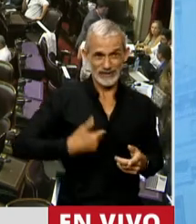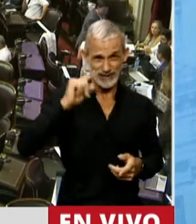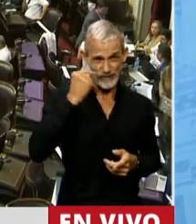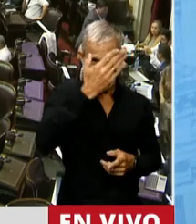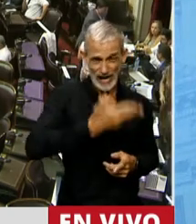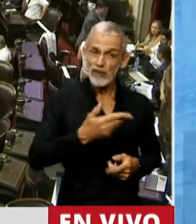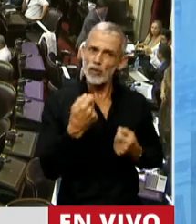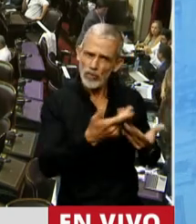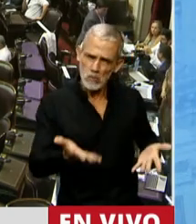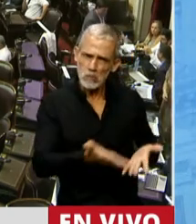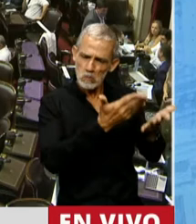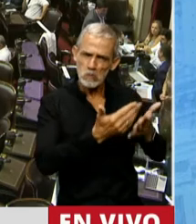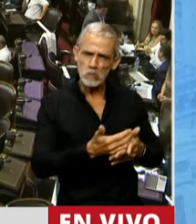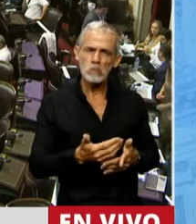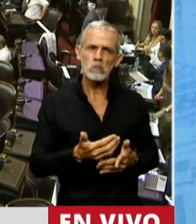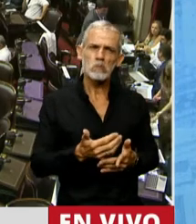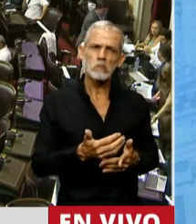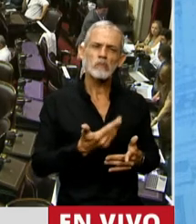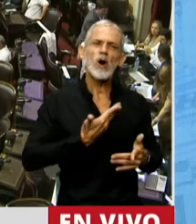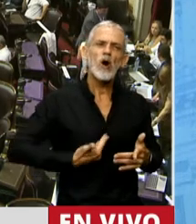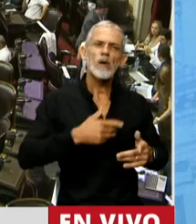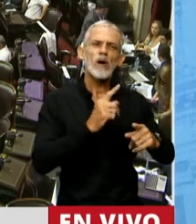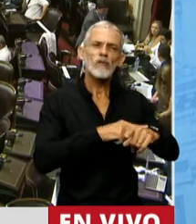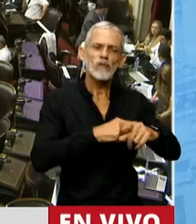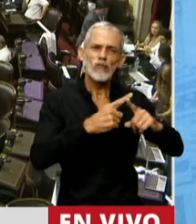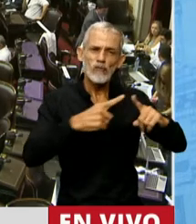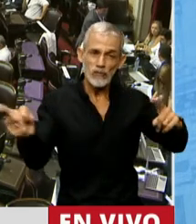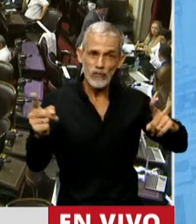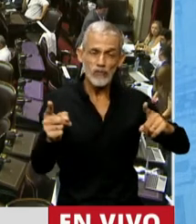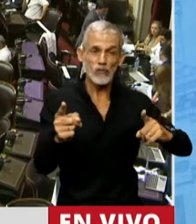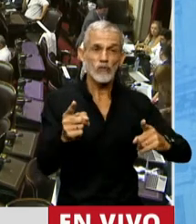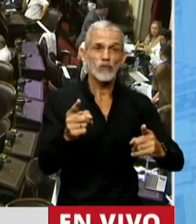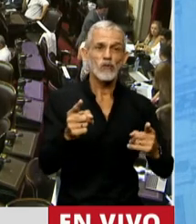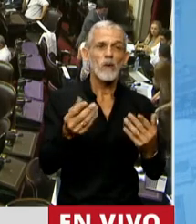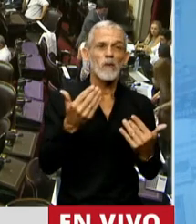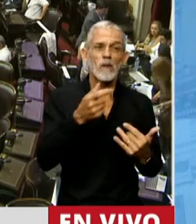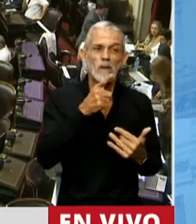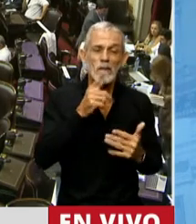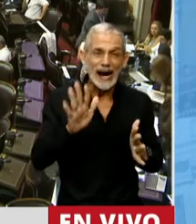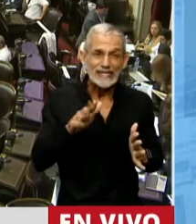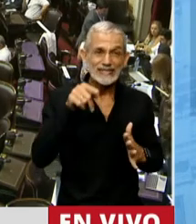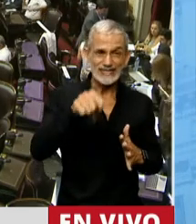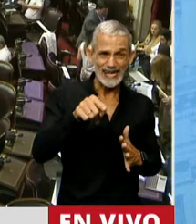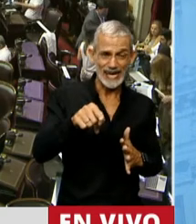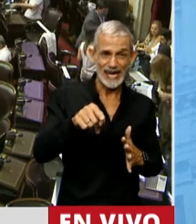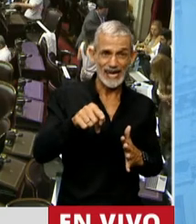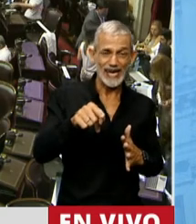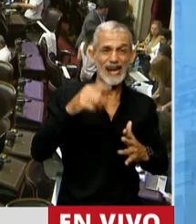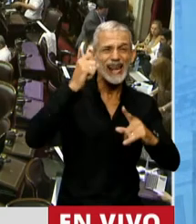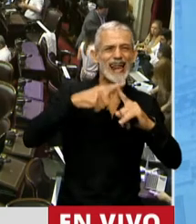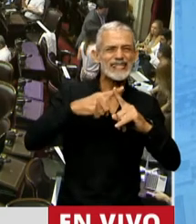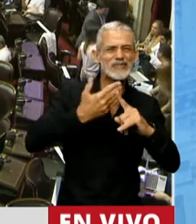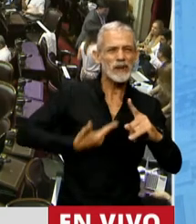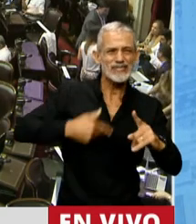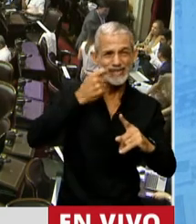Fernández, carece de la legitimidad del voto popular que tenía el expresidente.